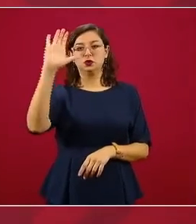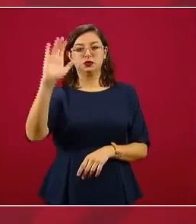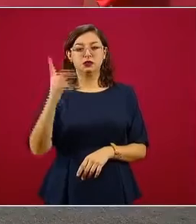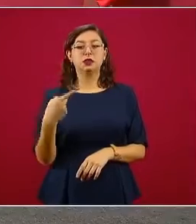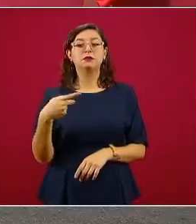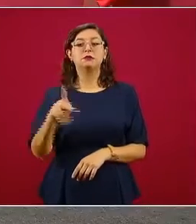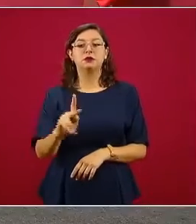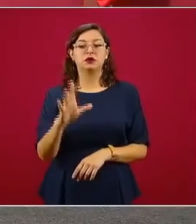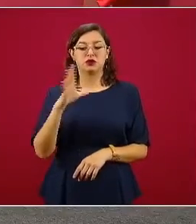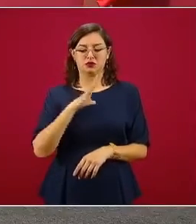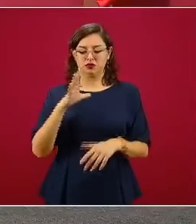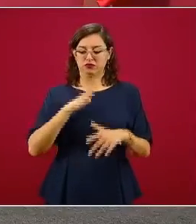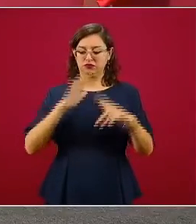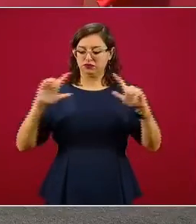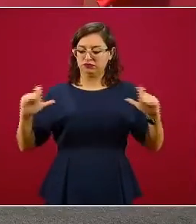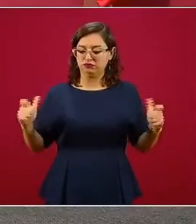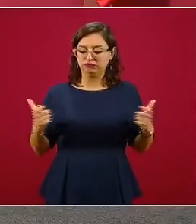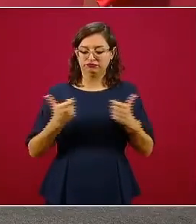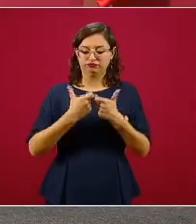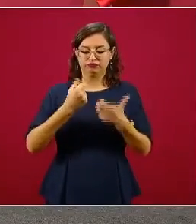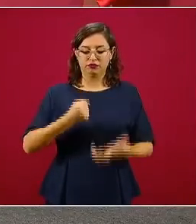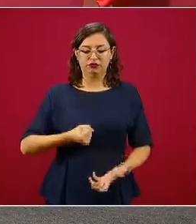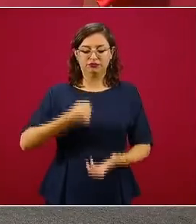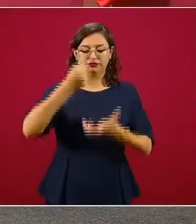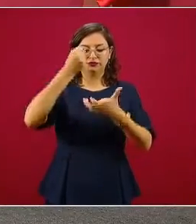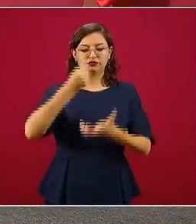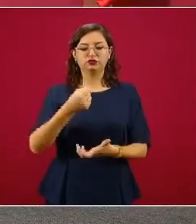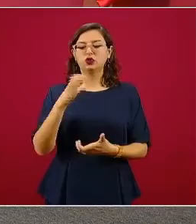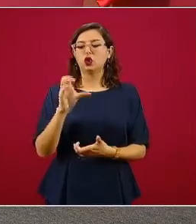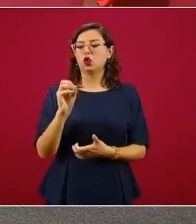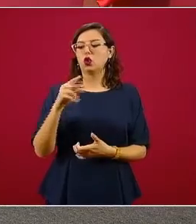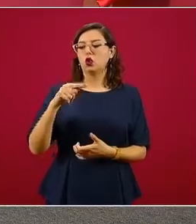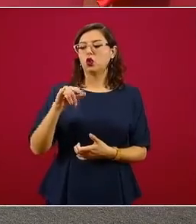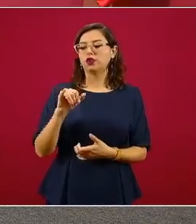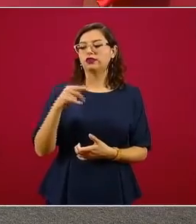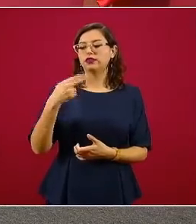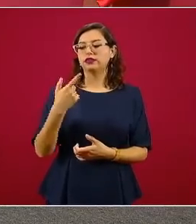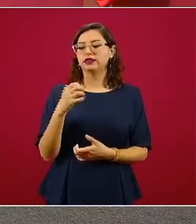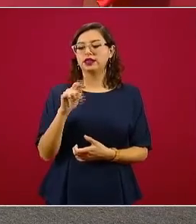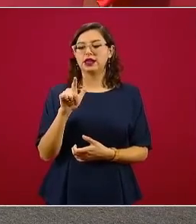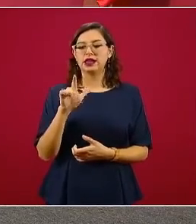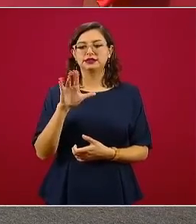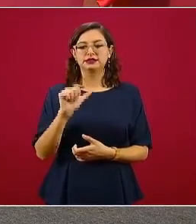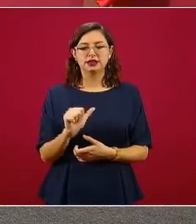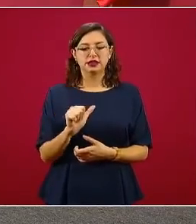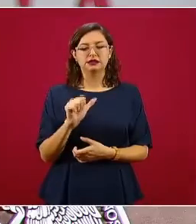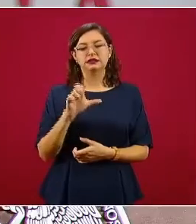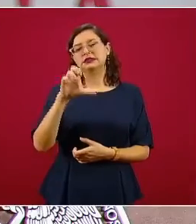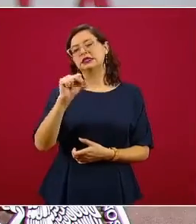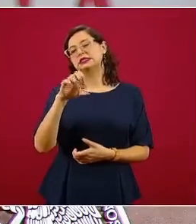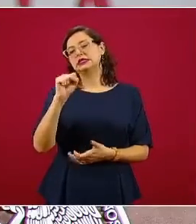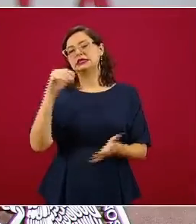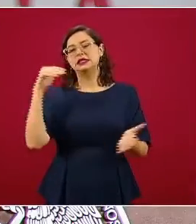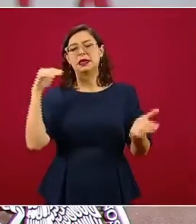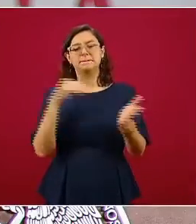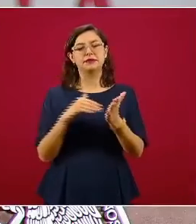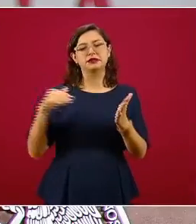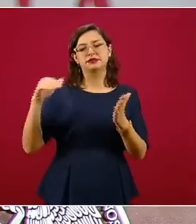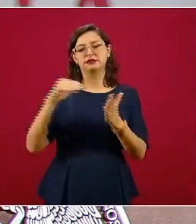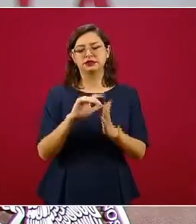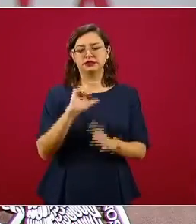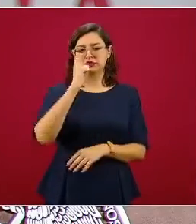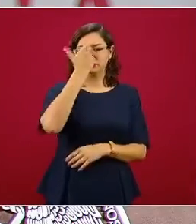de contingencia de alrededor de 60,000 millones de pesos. Así como